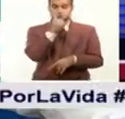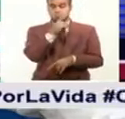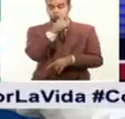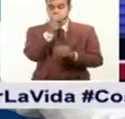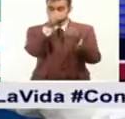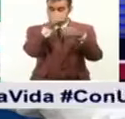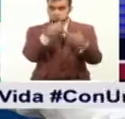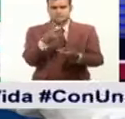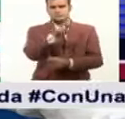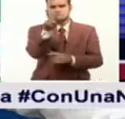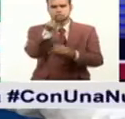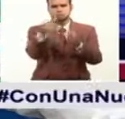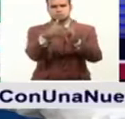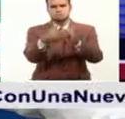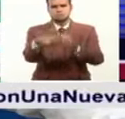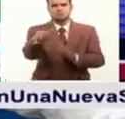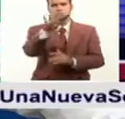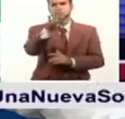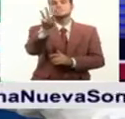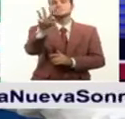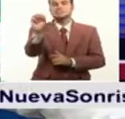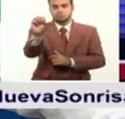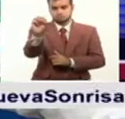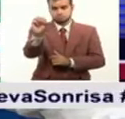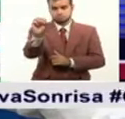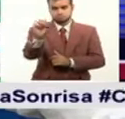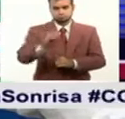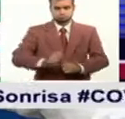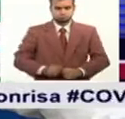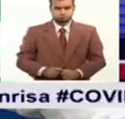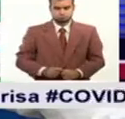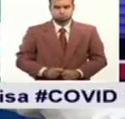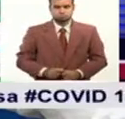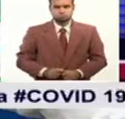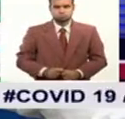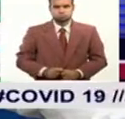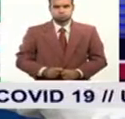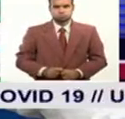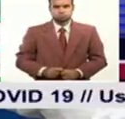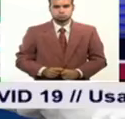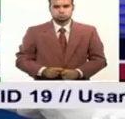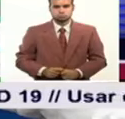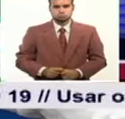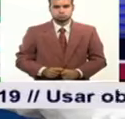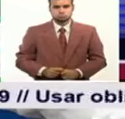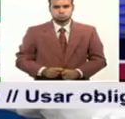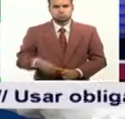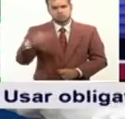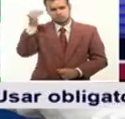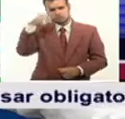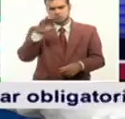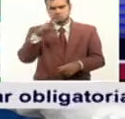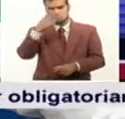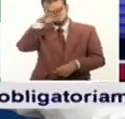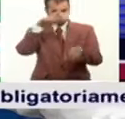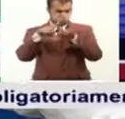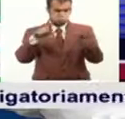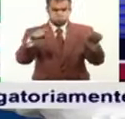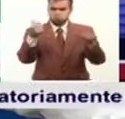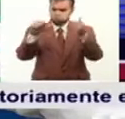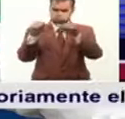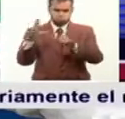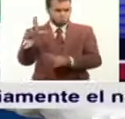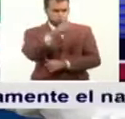22.430 muestras de PCR para el diagnóstico de la enfermedad en la red de laboratorios de nuestro país y